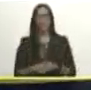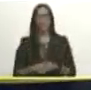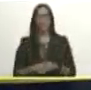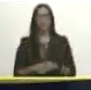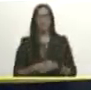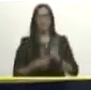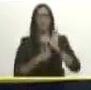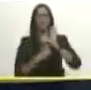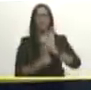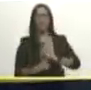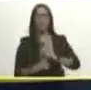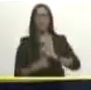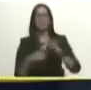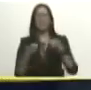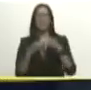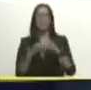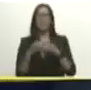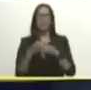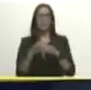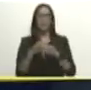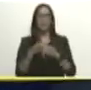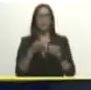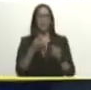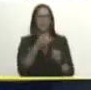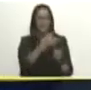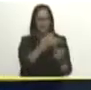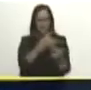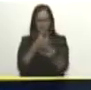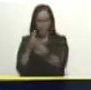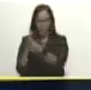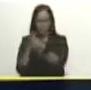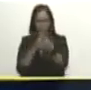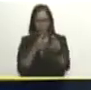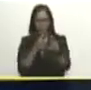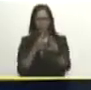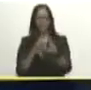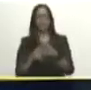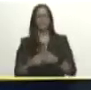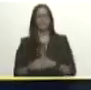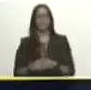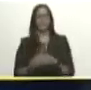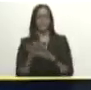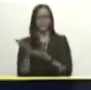Demostración del equipo de francotiradores de Frontera Francotirador.